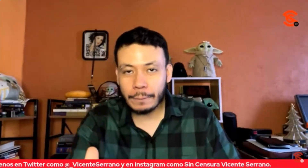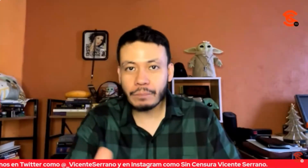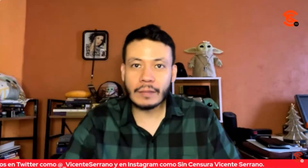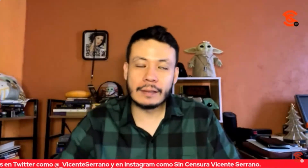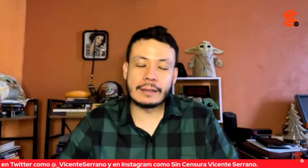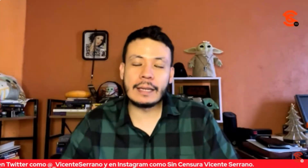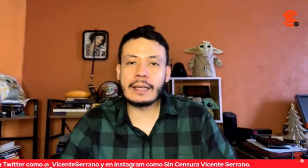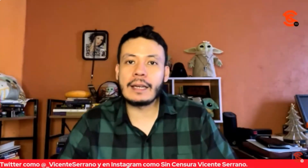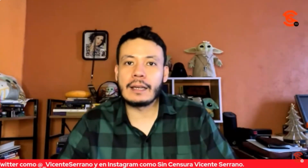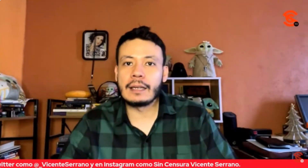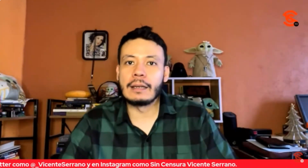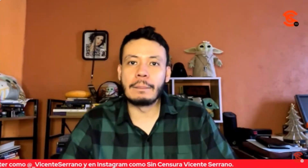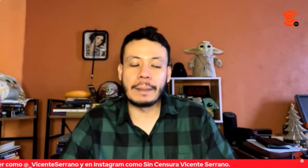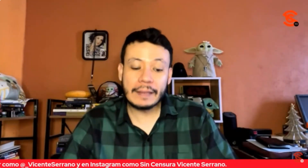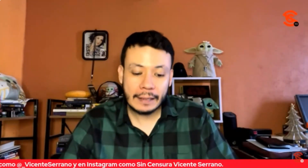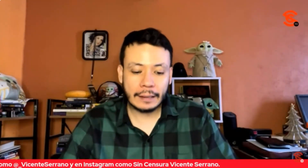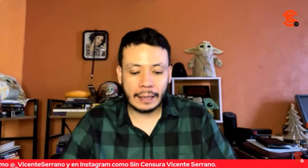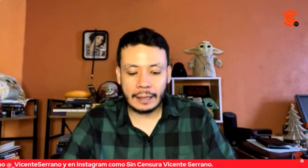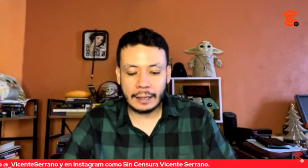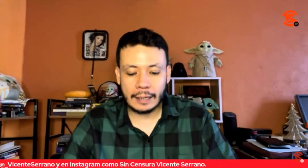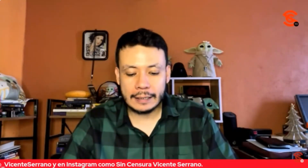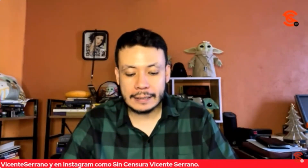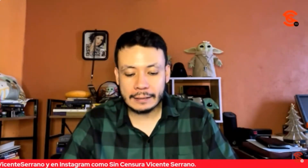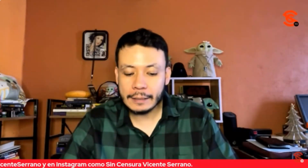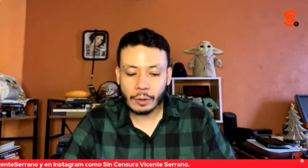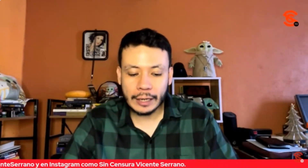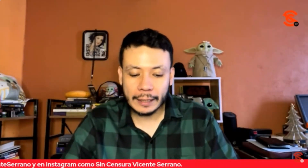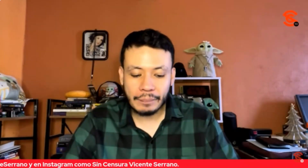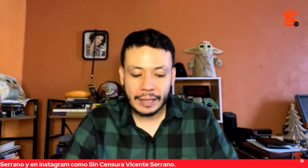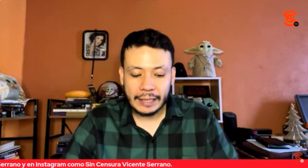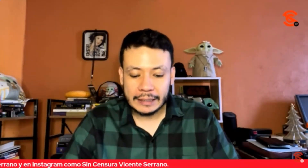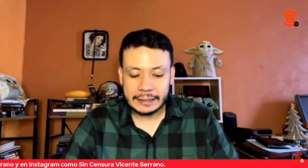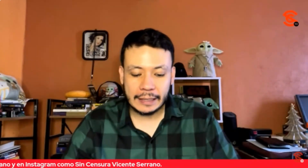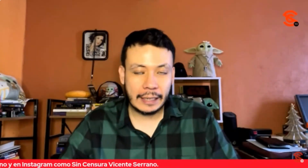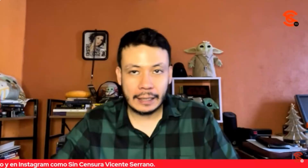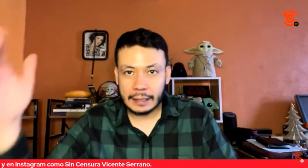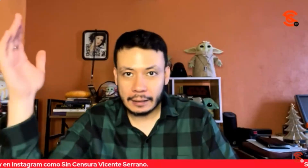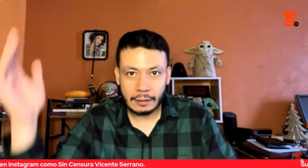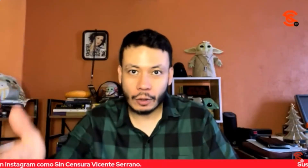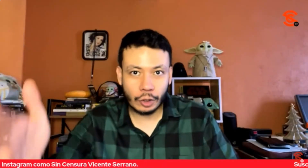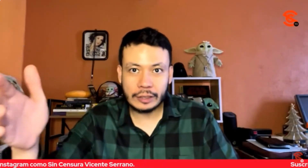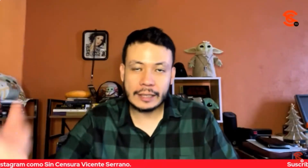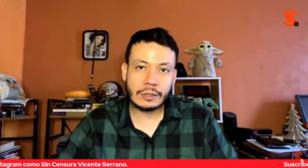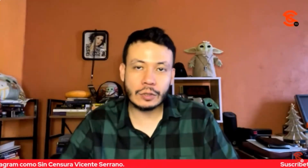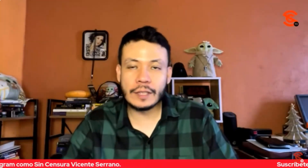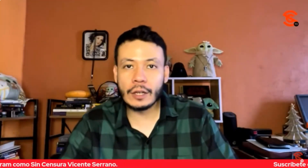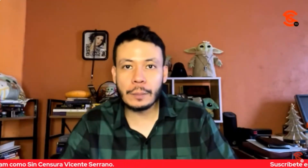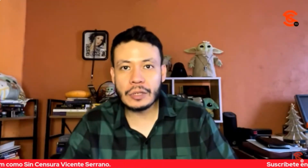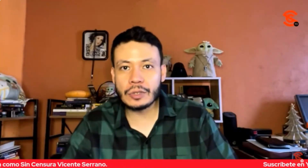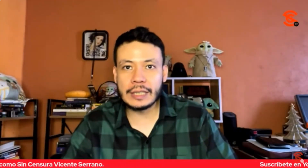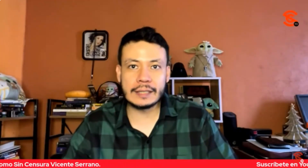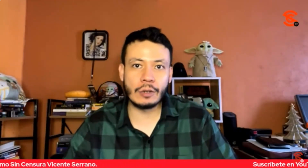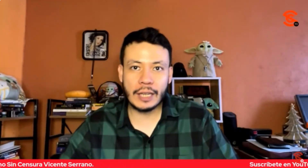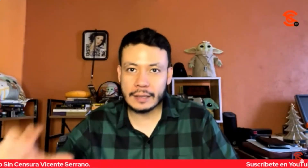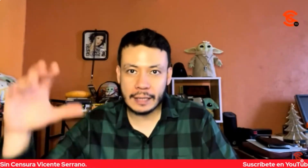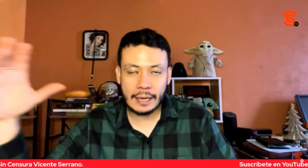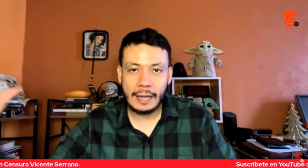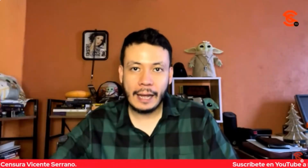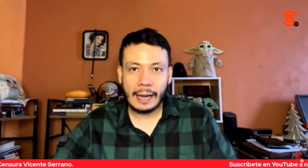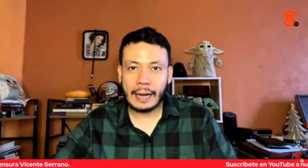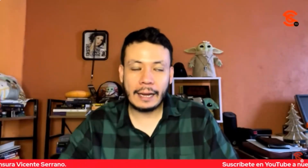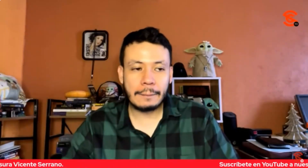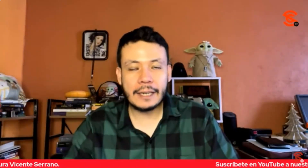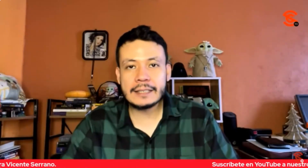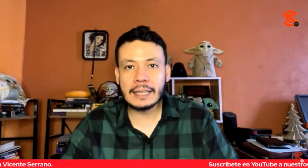la decisión de pedir al legislativo que se corten esos fideicomisos y que se